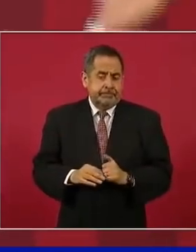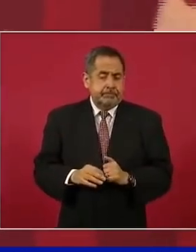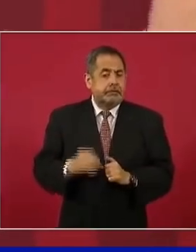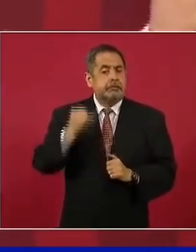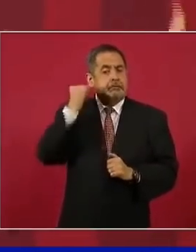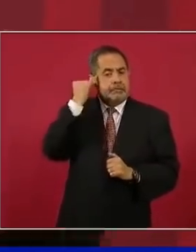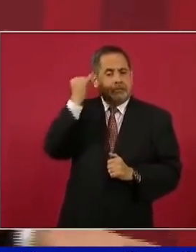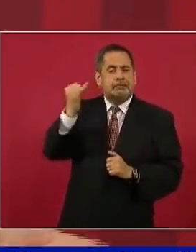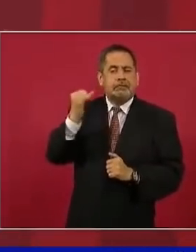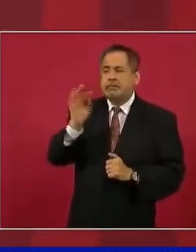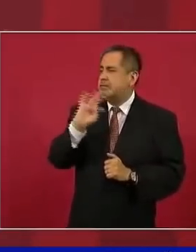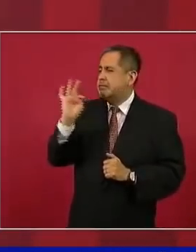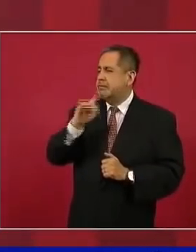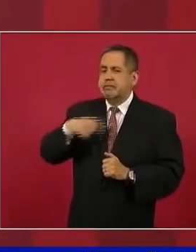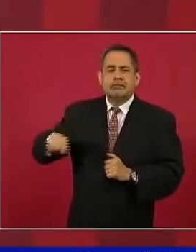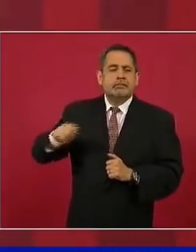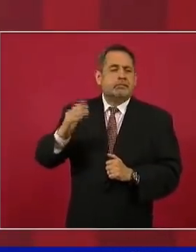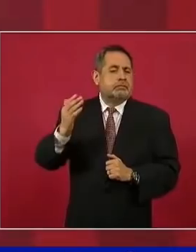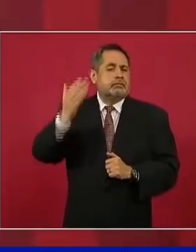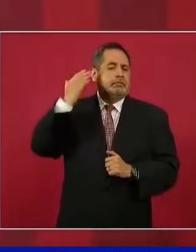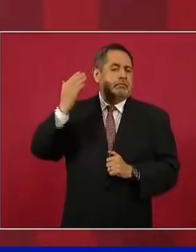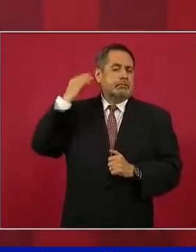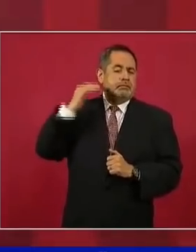Imagínense qué podía hacer Calderón